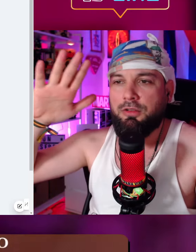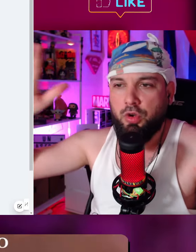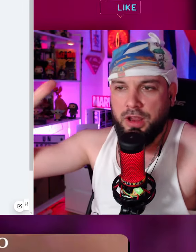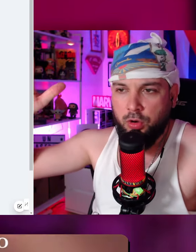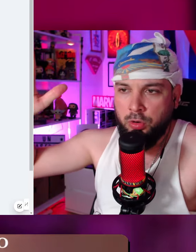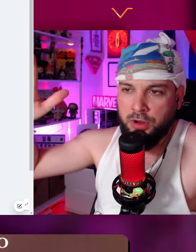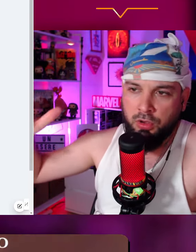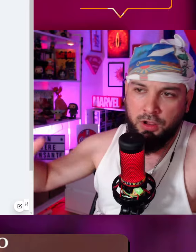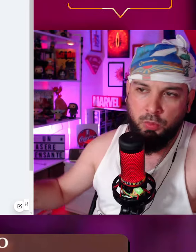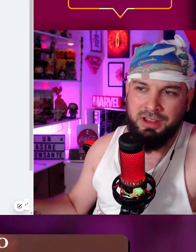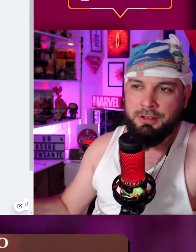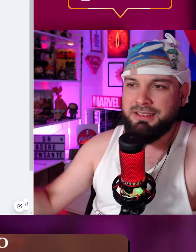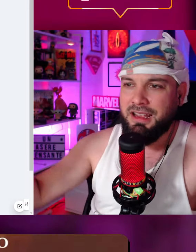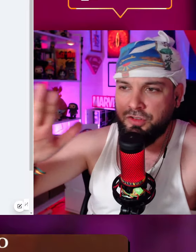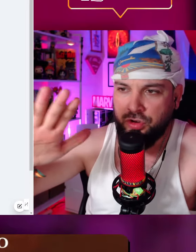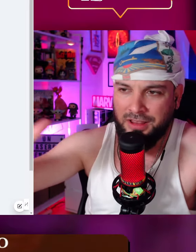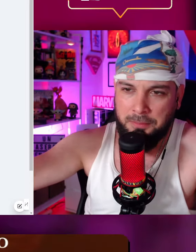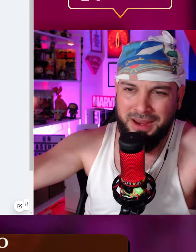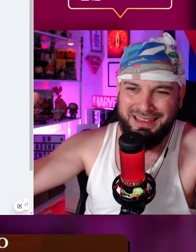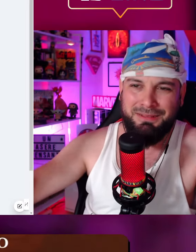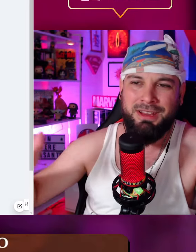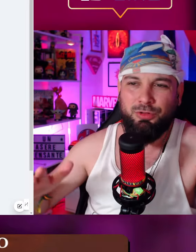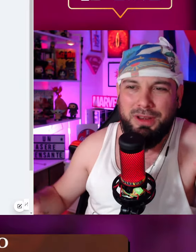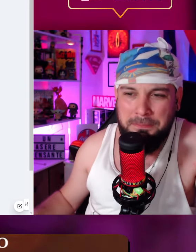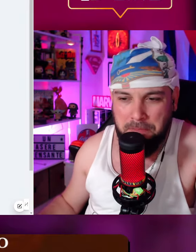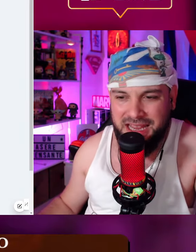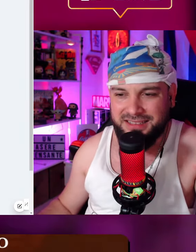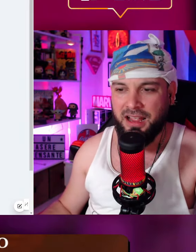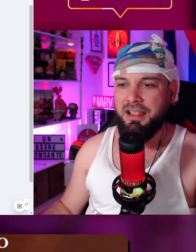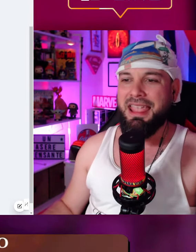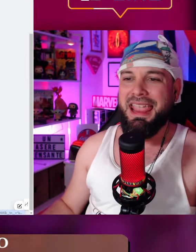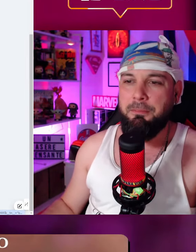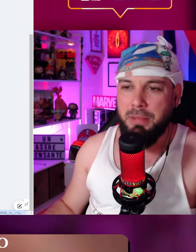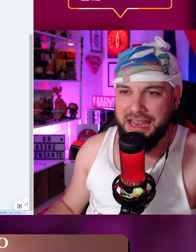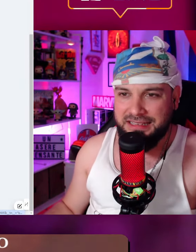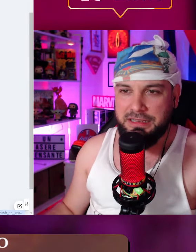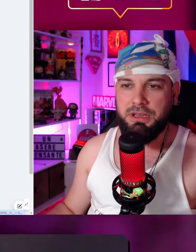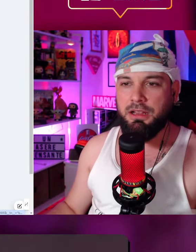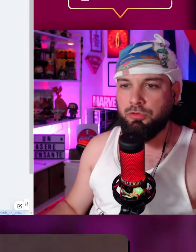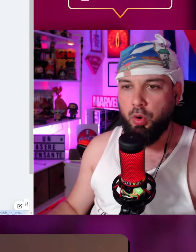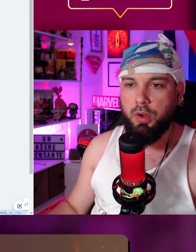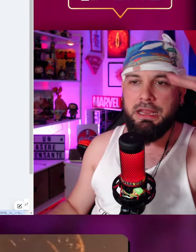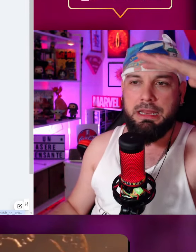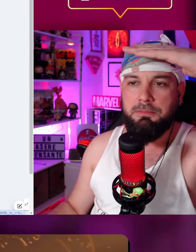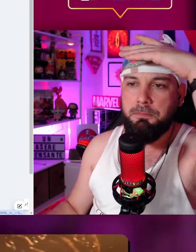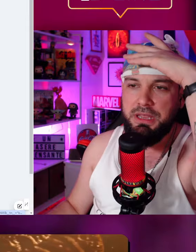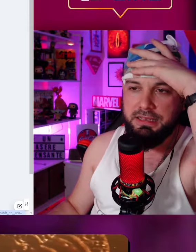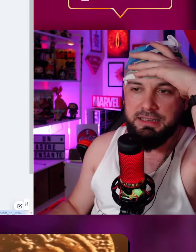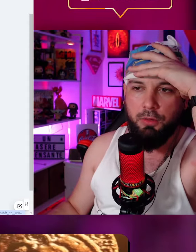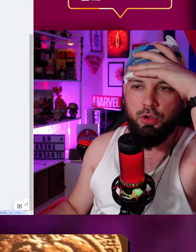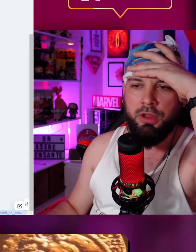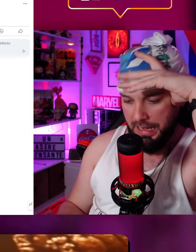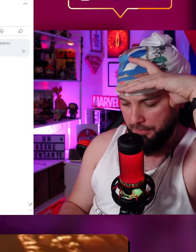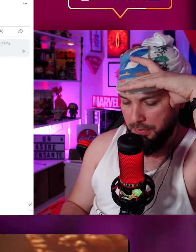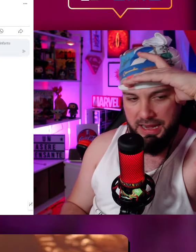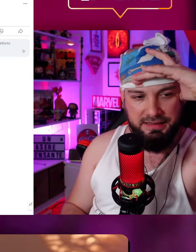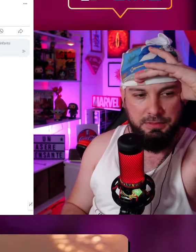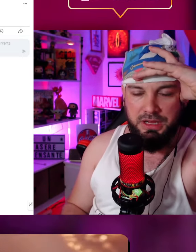diferentes actores económicos de la comunidad y diversas acciones de embellecimiento y limpieza. Embellecimiento y limpieza,